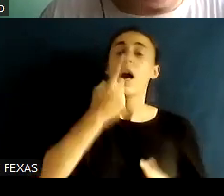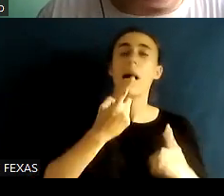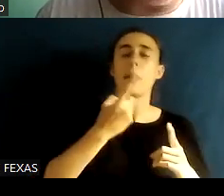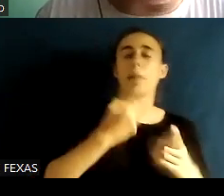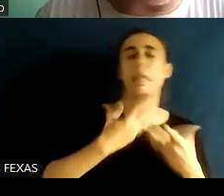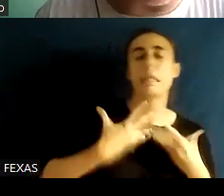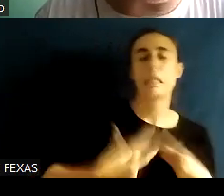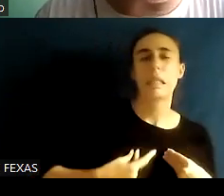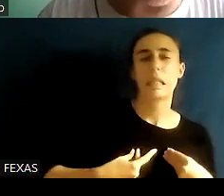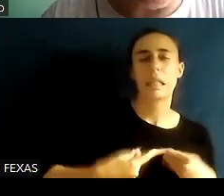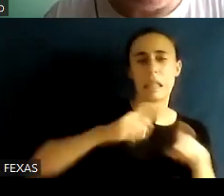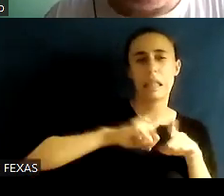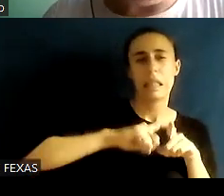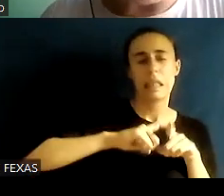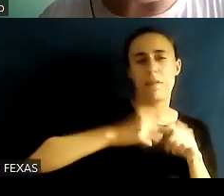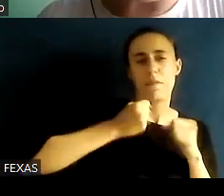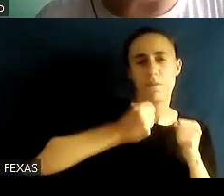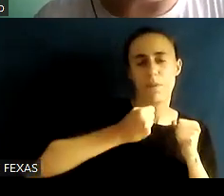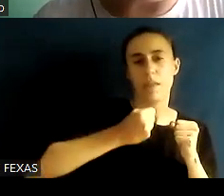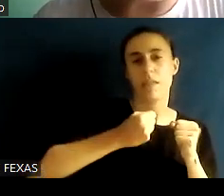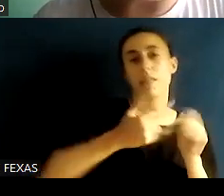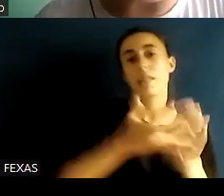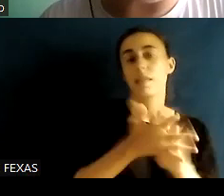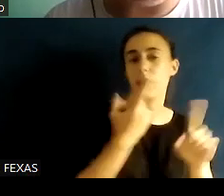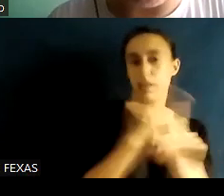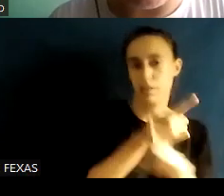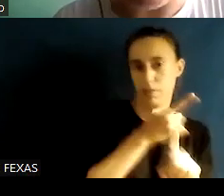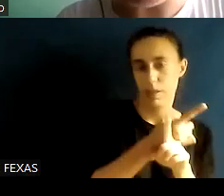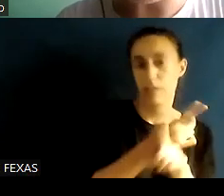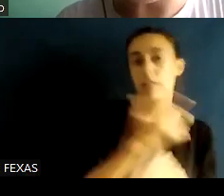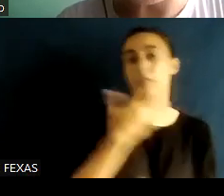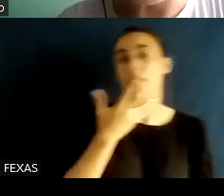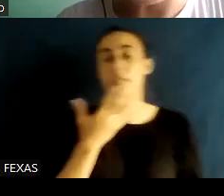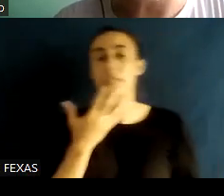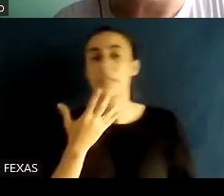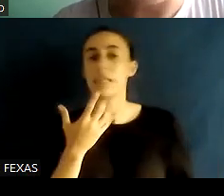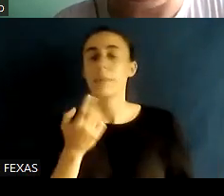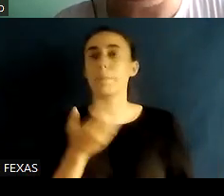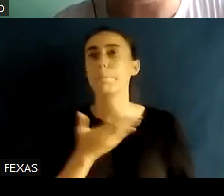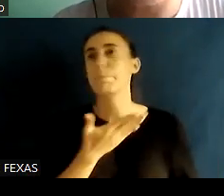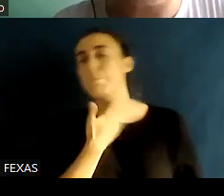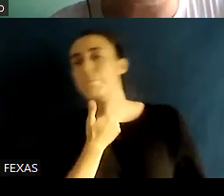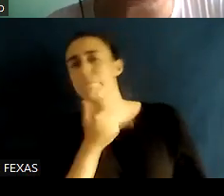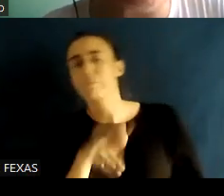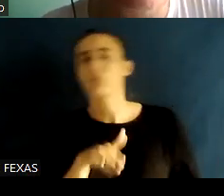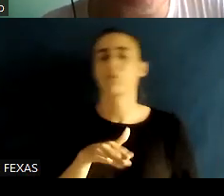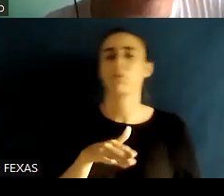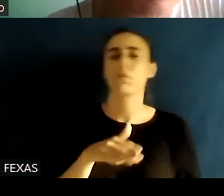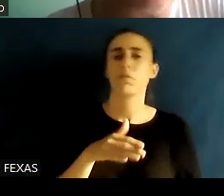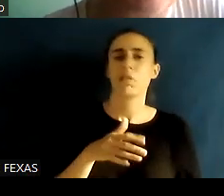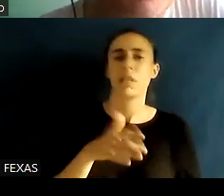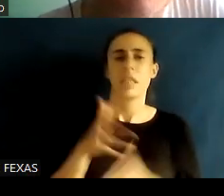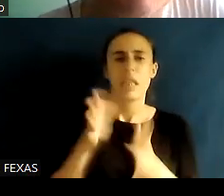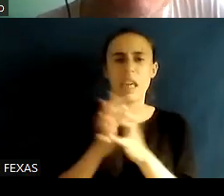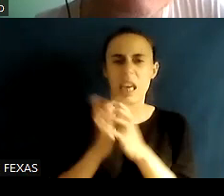irritabilidad, encontraremos más agitación. Si es un estado depresivo más apático, más de dejadez, de desidia, pues